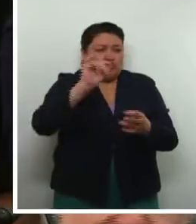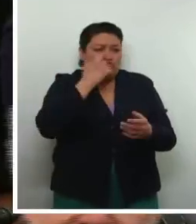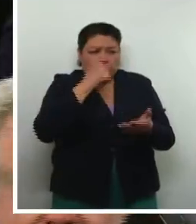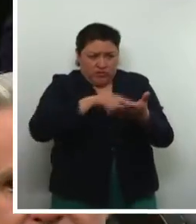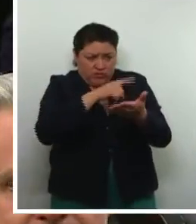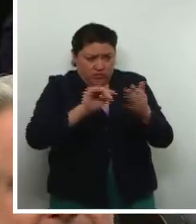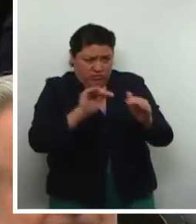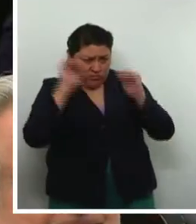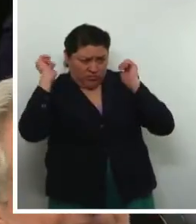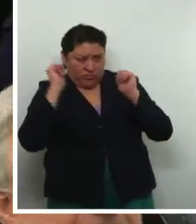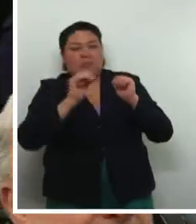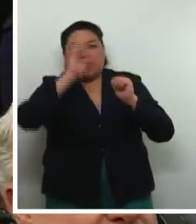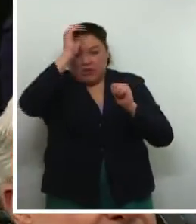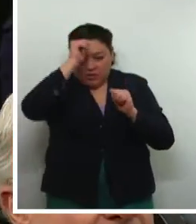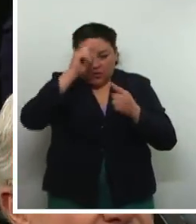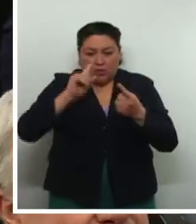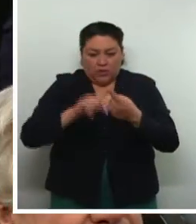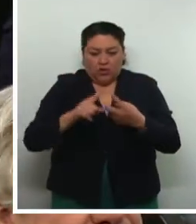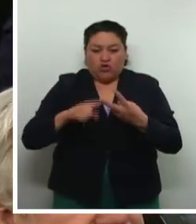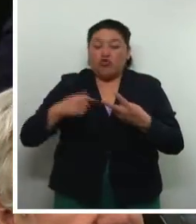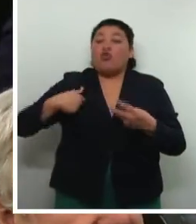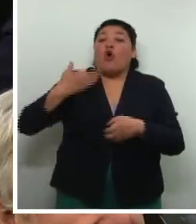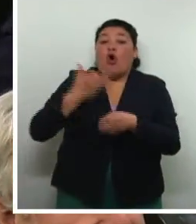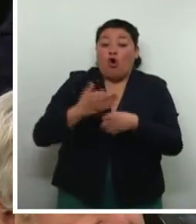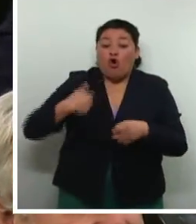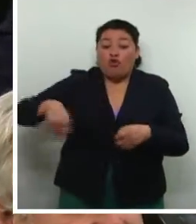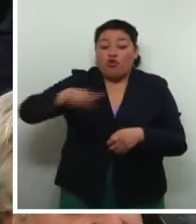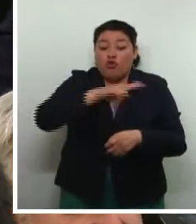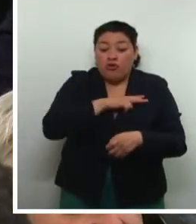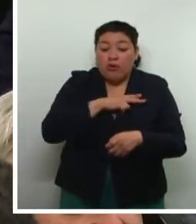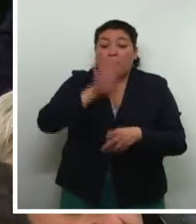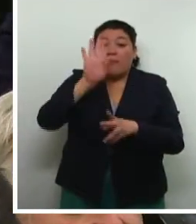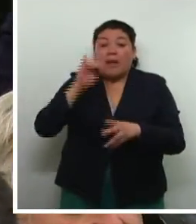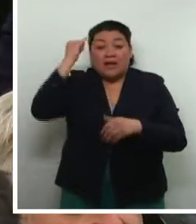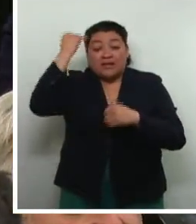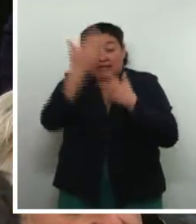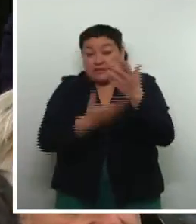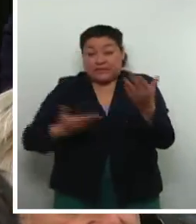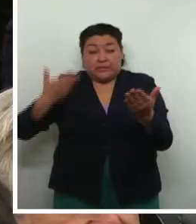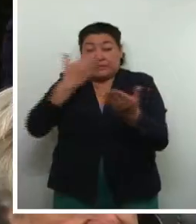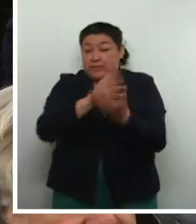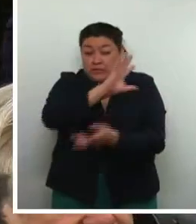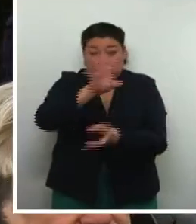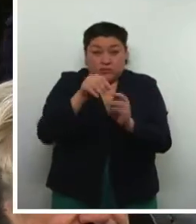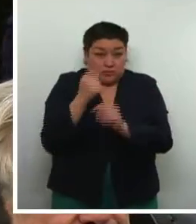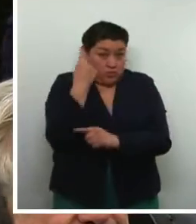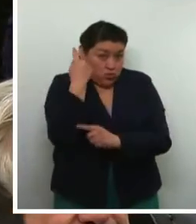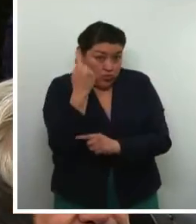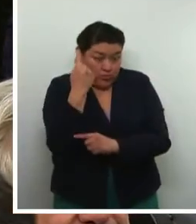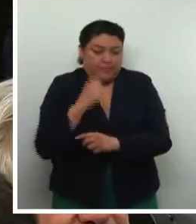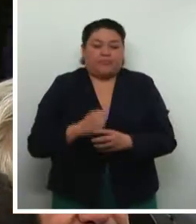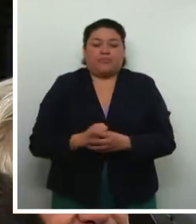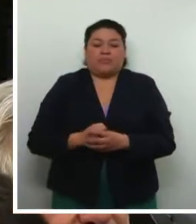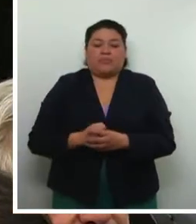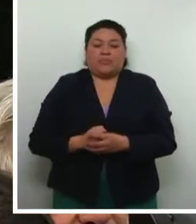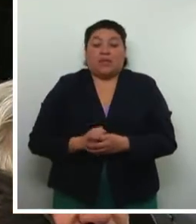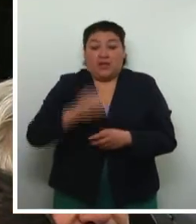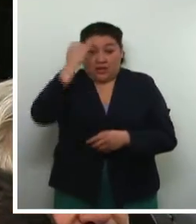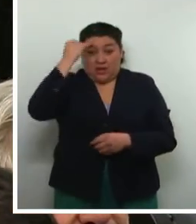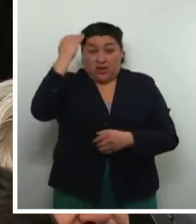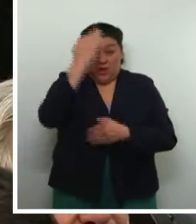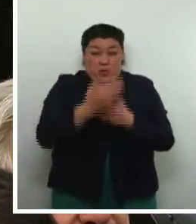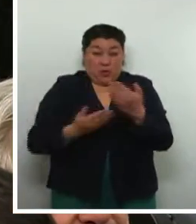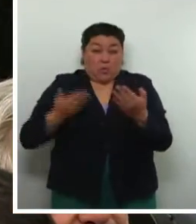en la construcción de una, lo hemos denominado así, de una mega reserva. La mega reserva se hace sobre